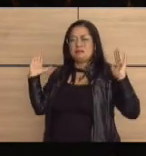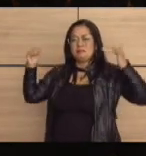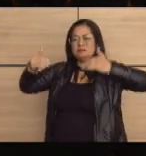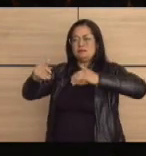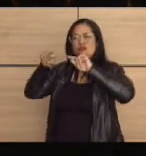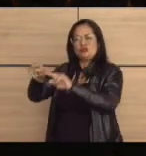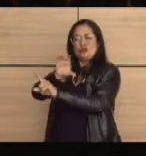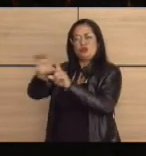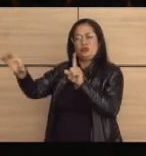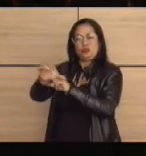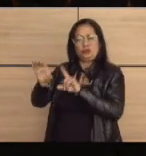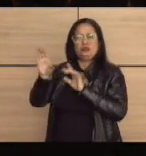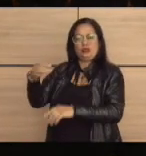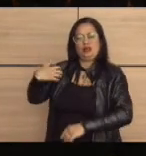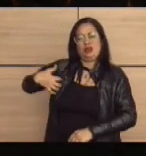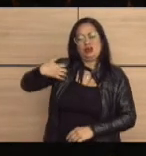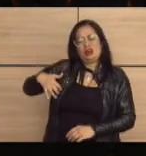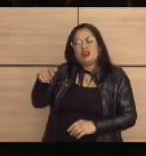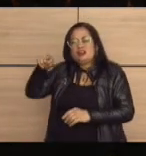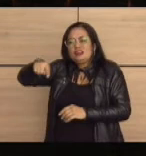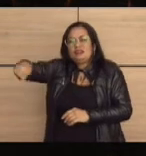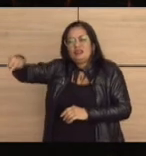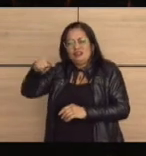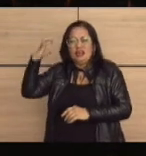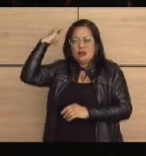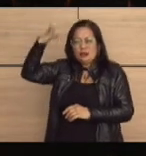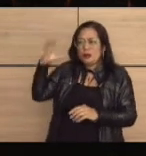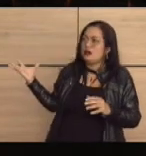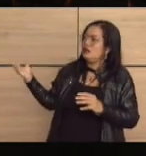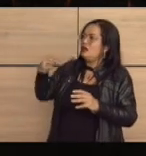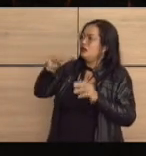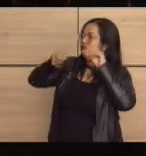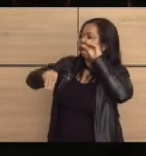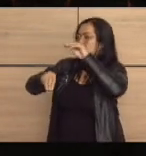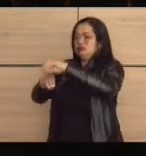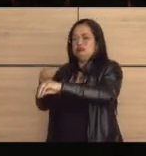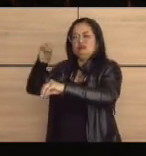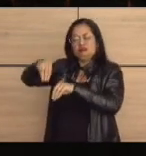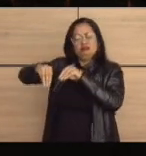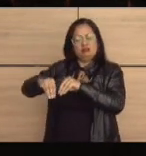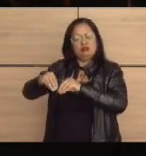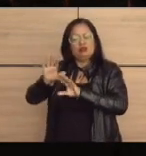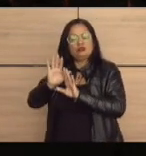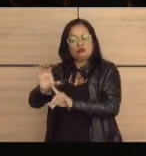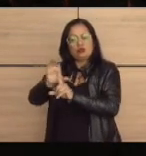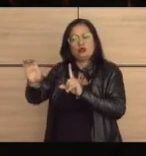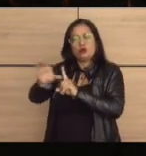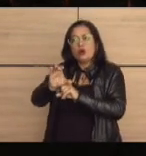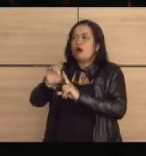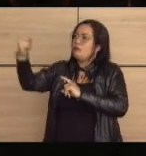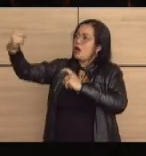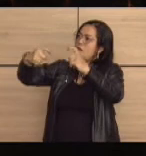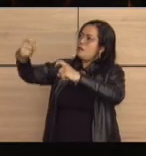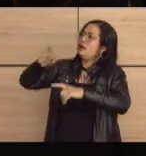argentina y de ese costado europeo y curioso de todas las culturas del mundo que hay